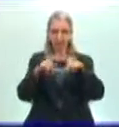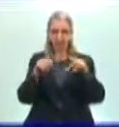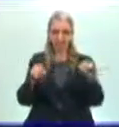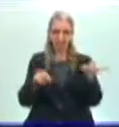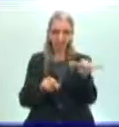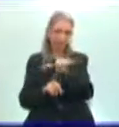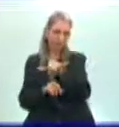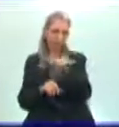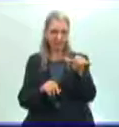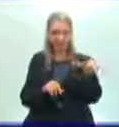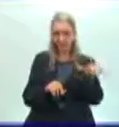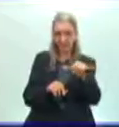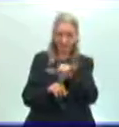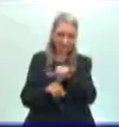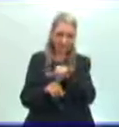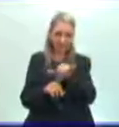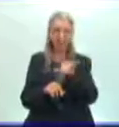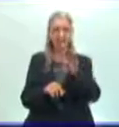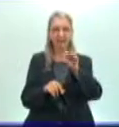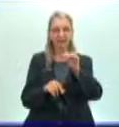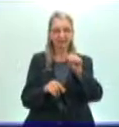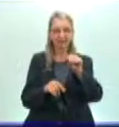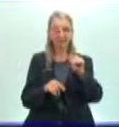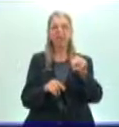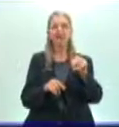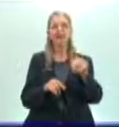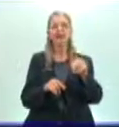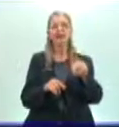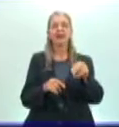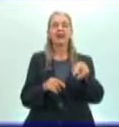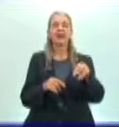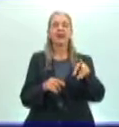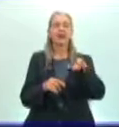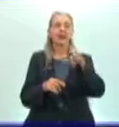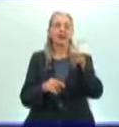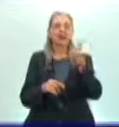podemos plantear la razón de semejanza, es decir, la